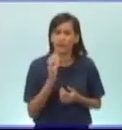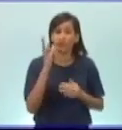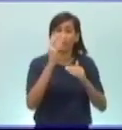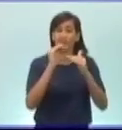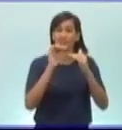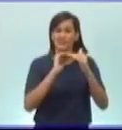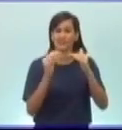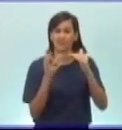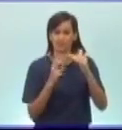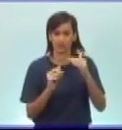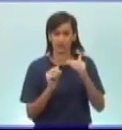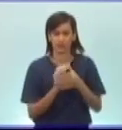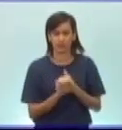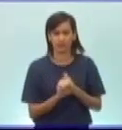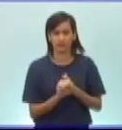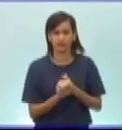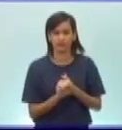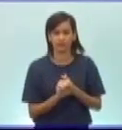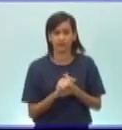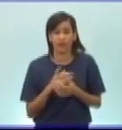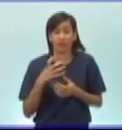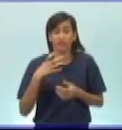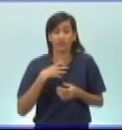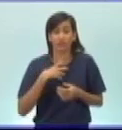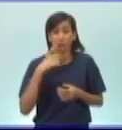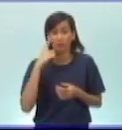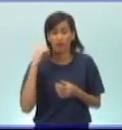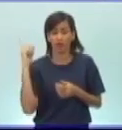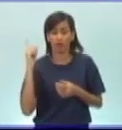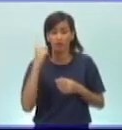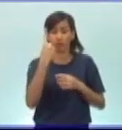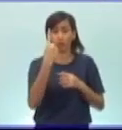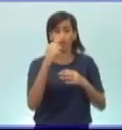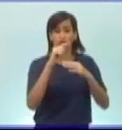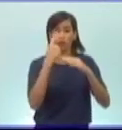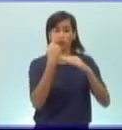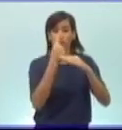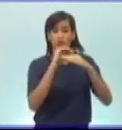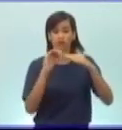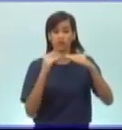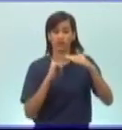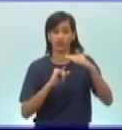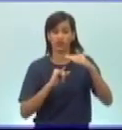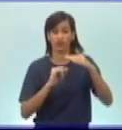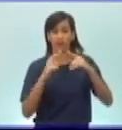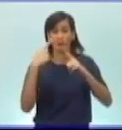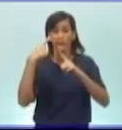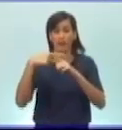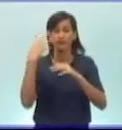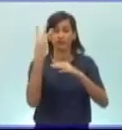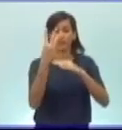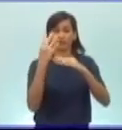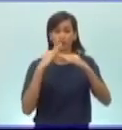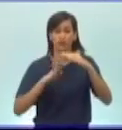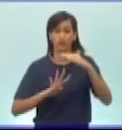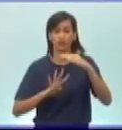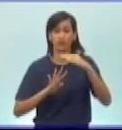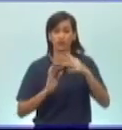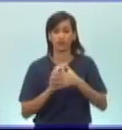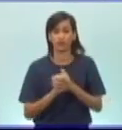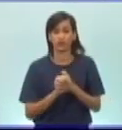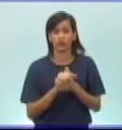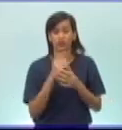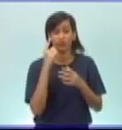Decimos entonces que tenemos 1/6 más 3/4. Nótese que sus denominadores